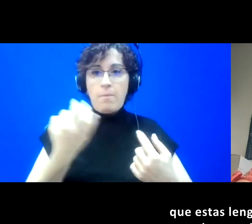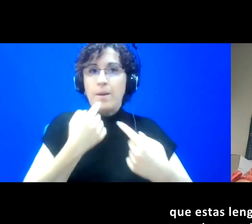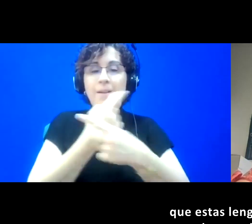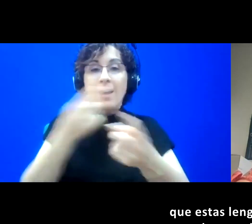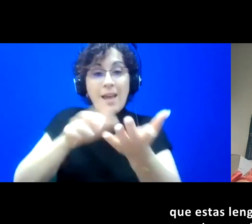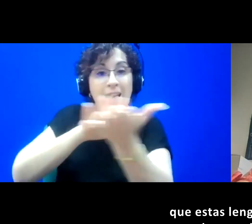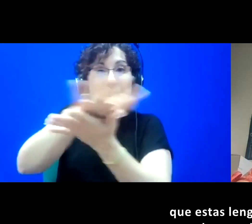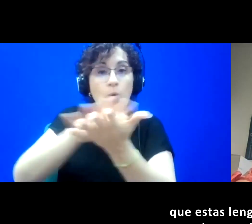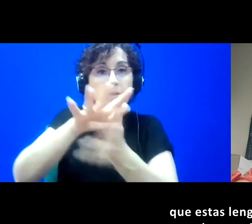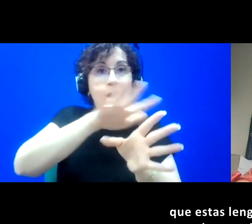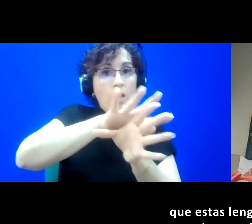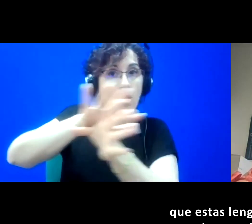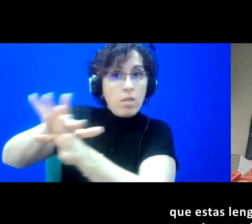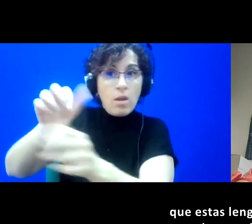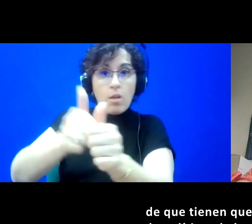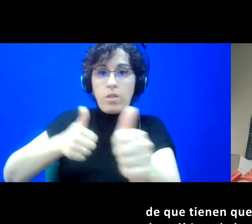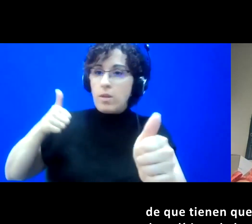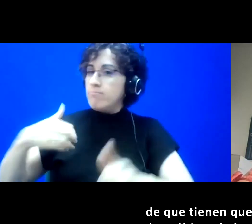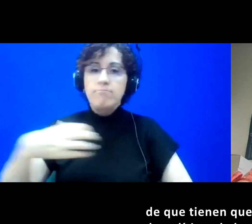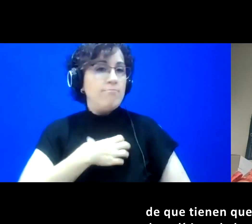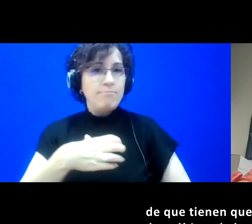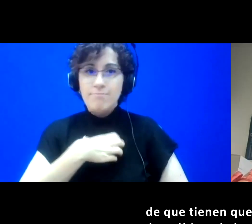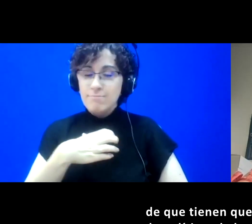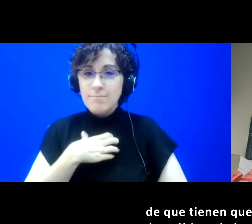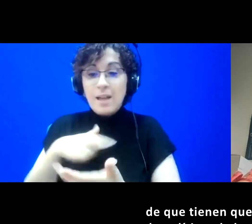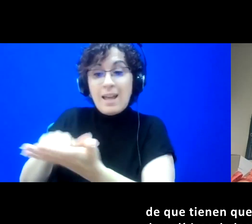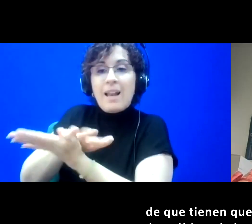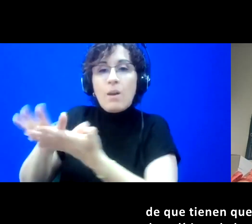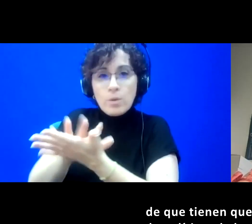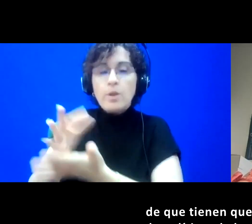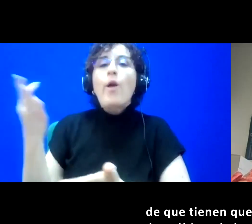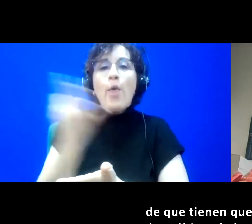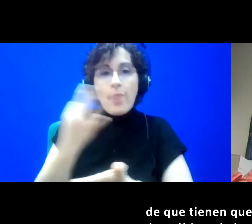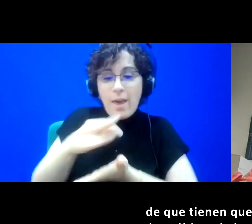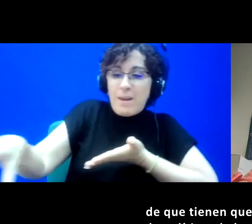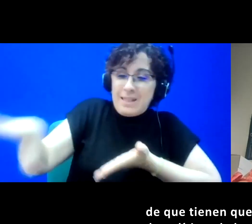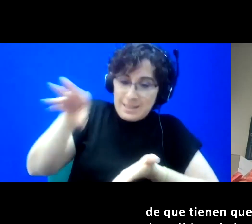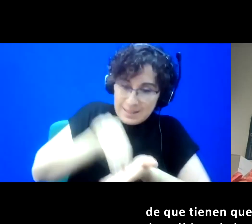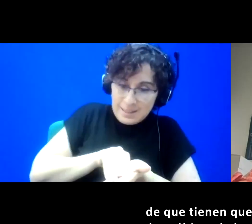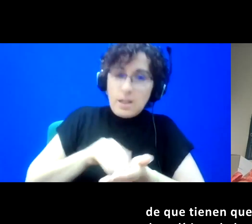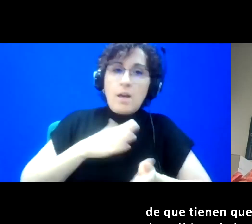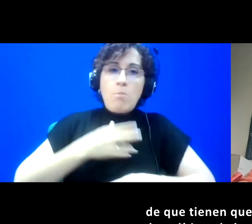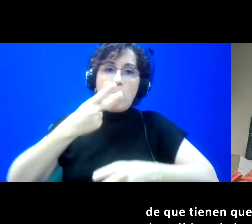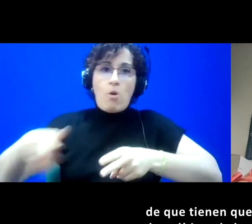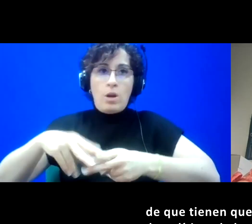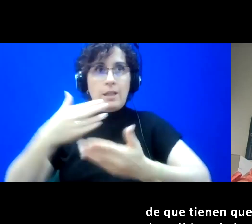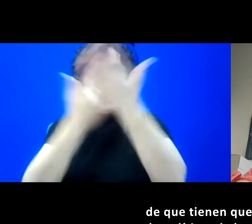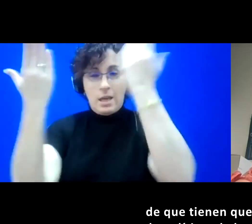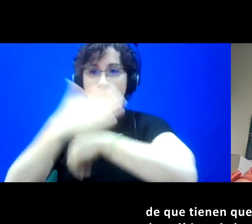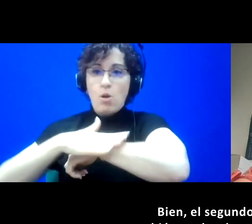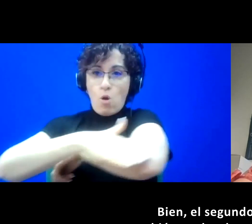quedar atrás, de que tienen que ser objeto de políticas de los gobiernos.